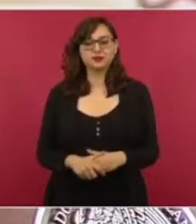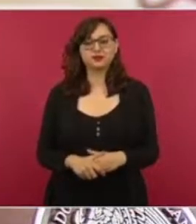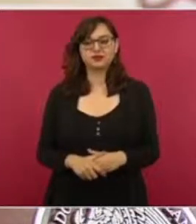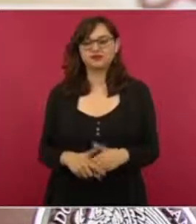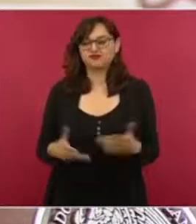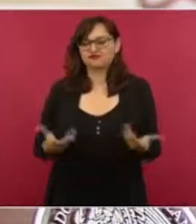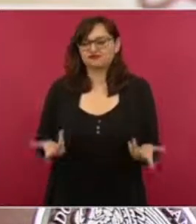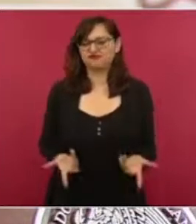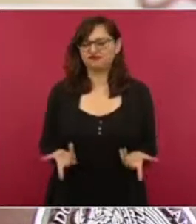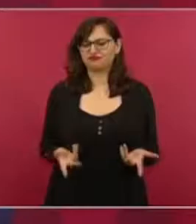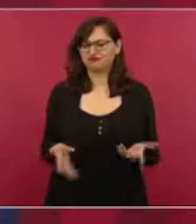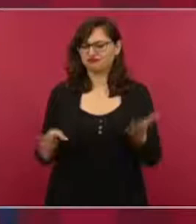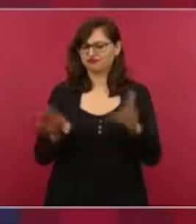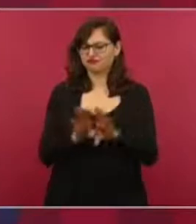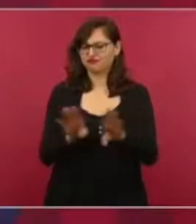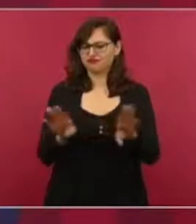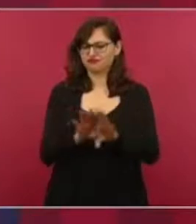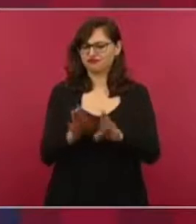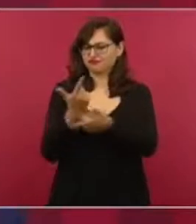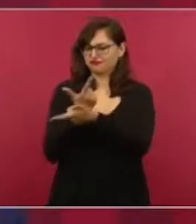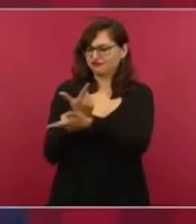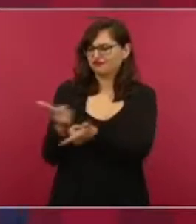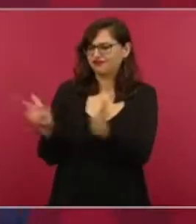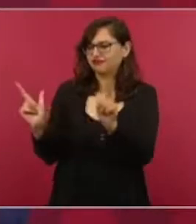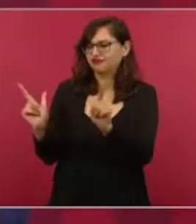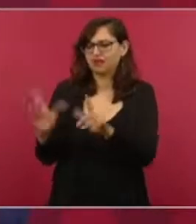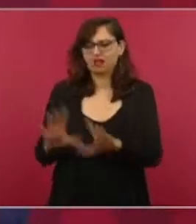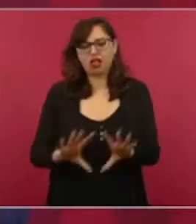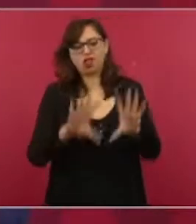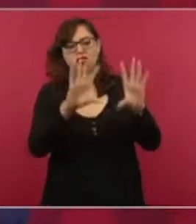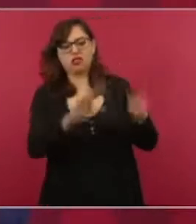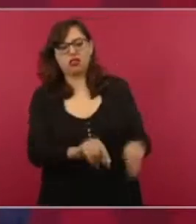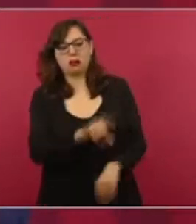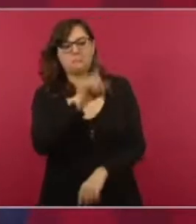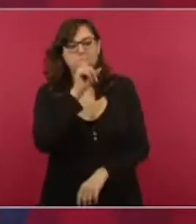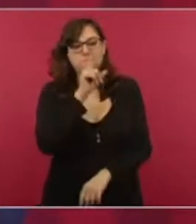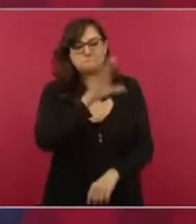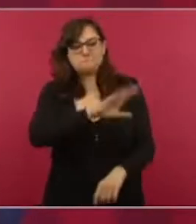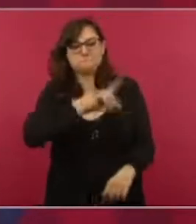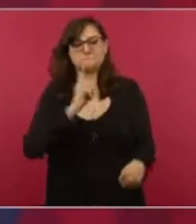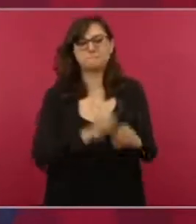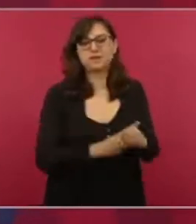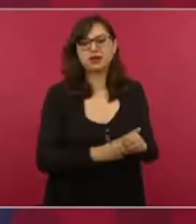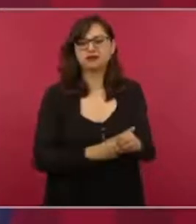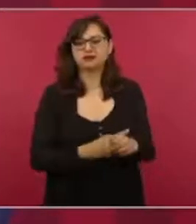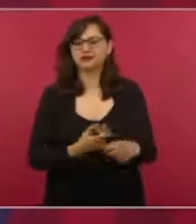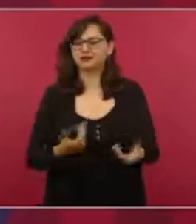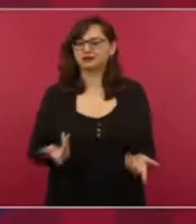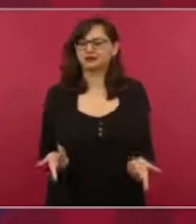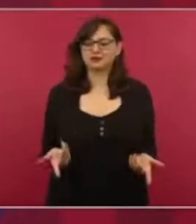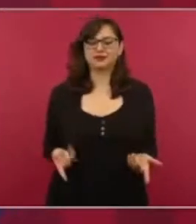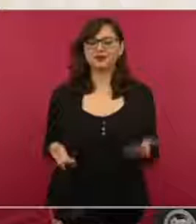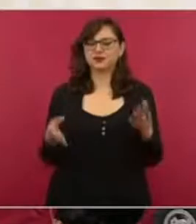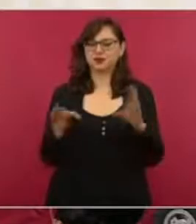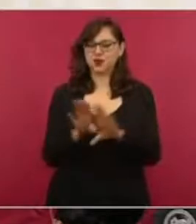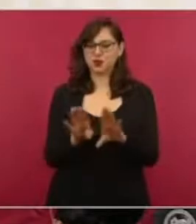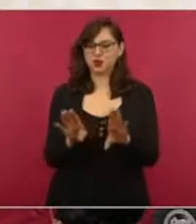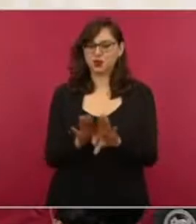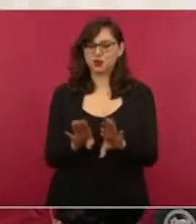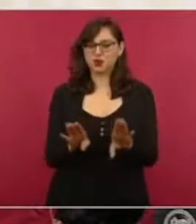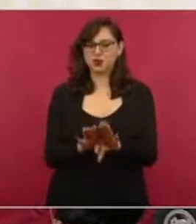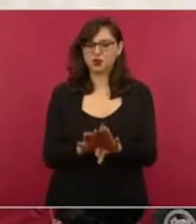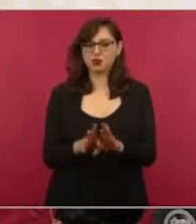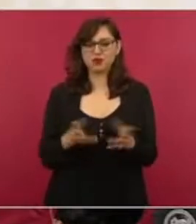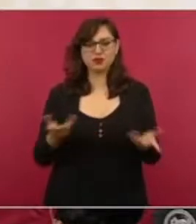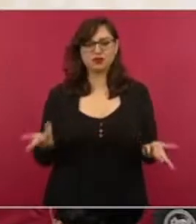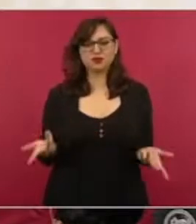¿Cómo vamos a hacer eso? Si se llevara a cabo una medida de ese tipo, con